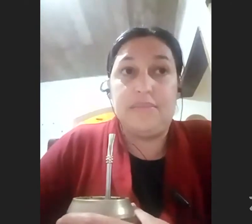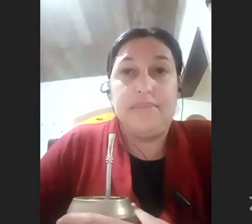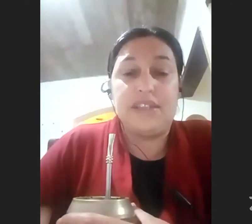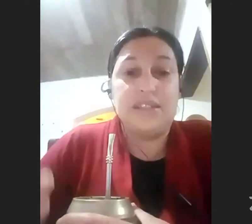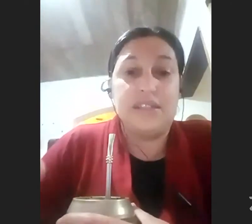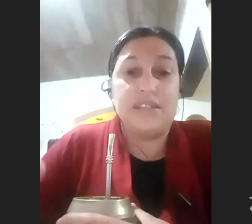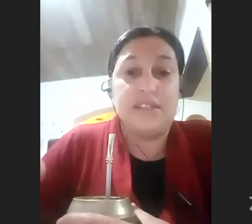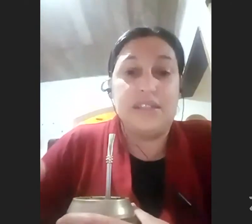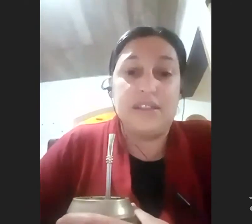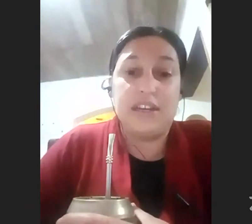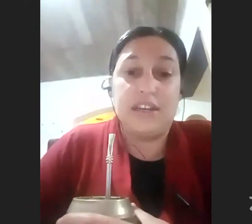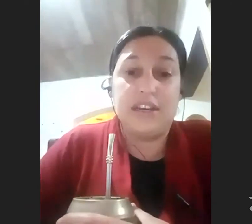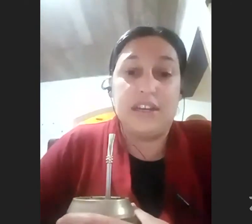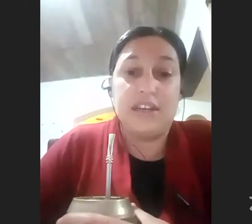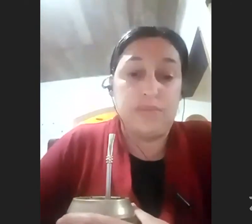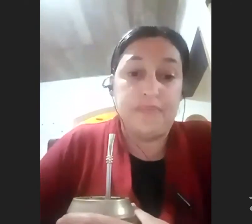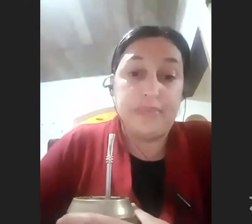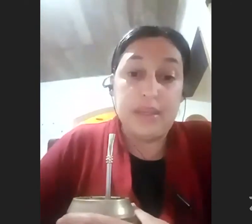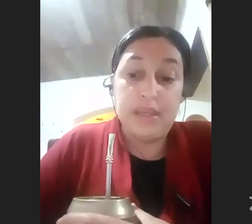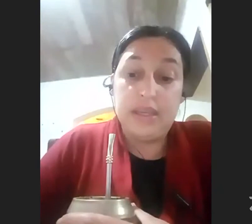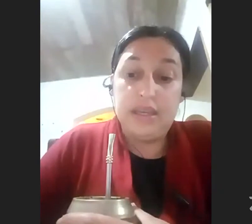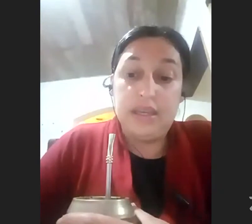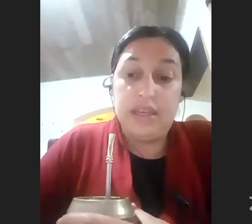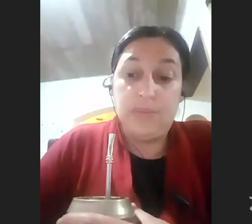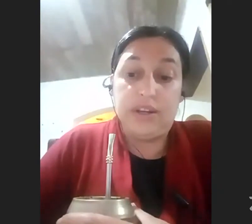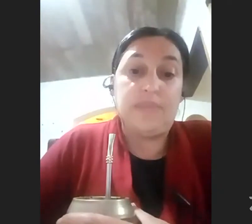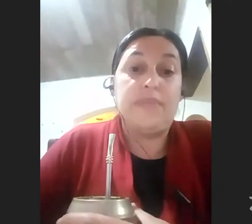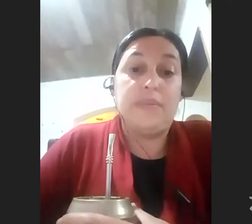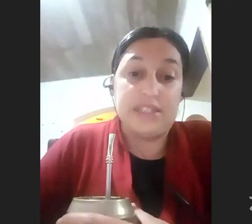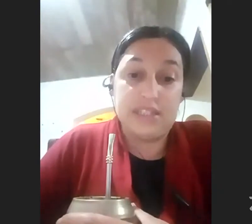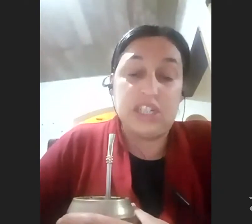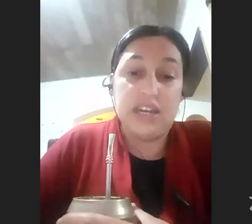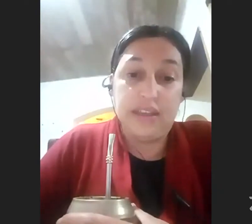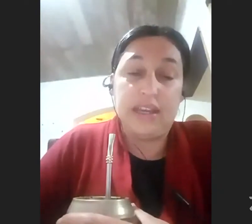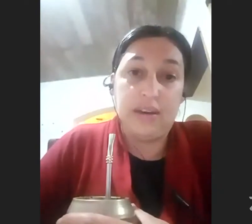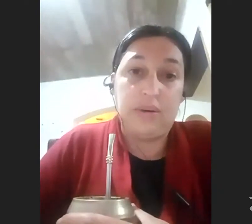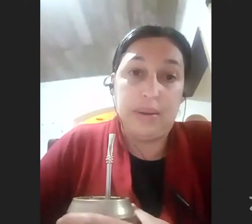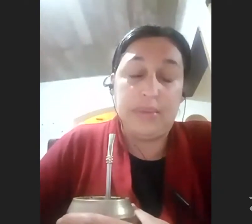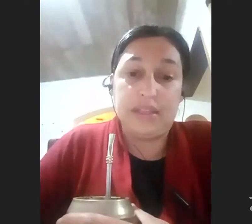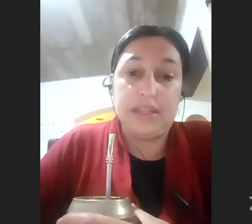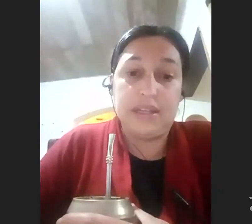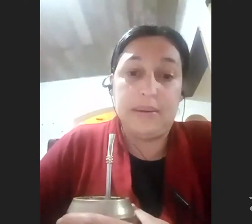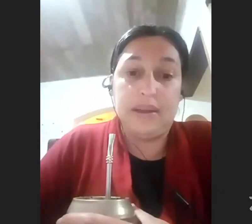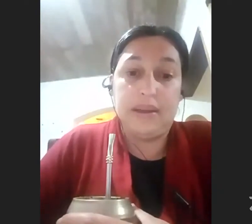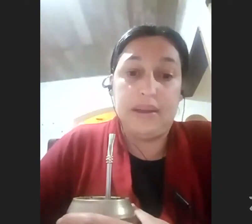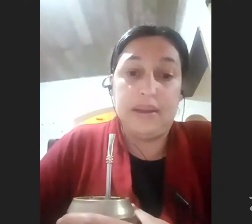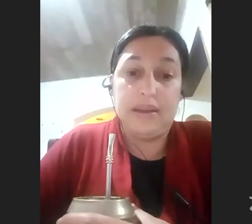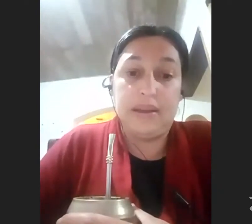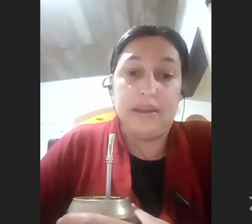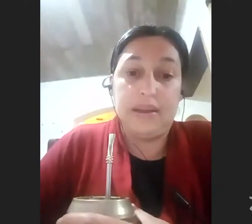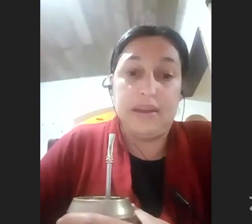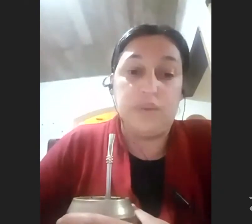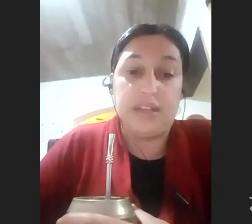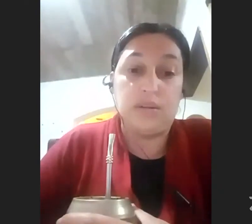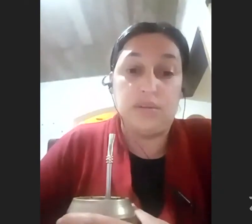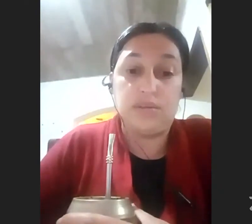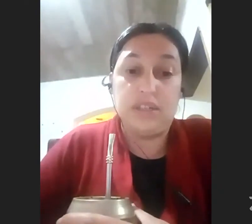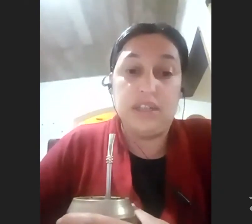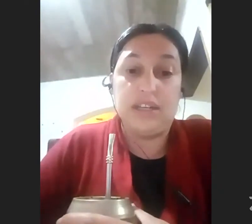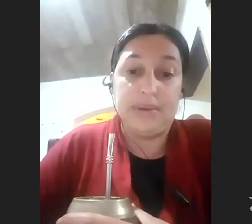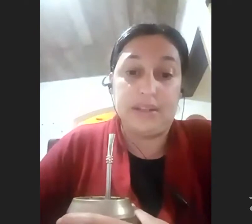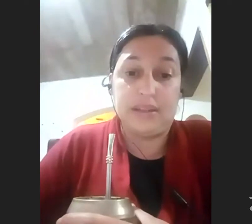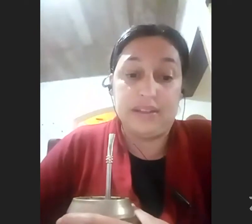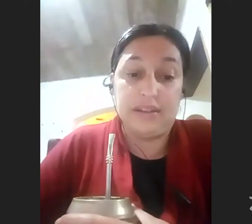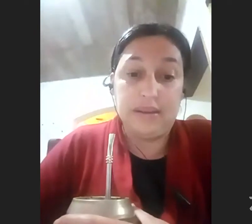que se sientan unidos. Y bueno, más allá de que obviamente está estar